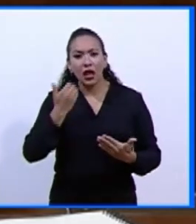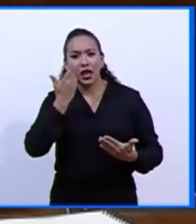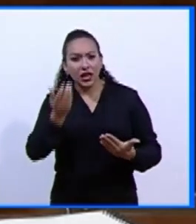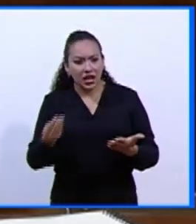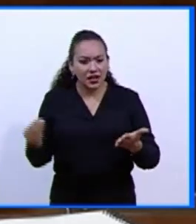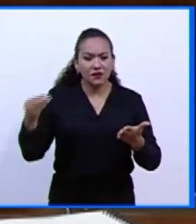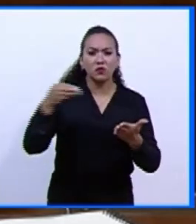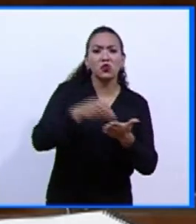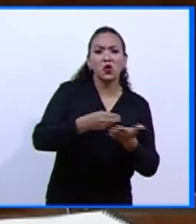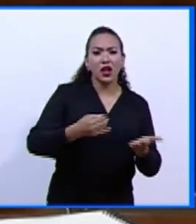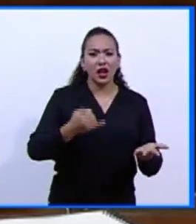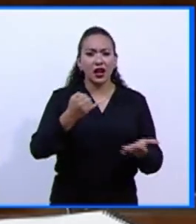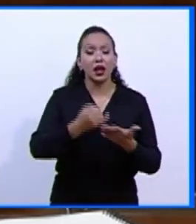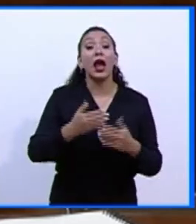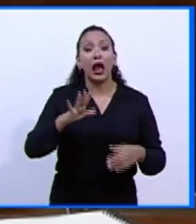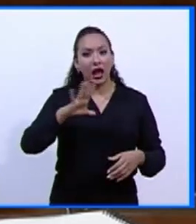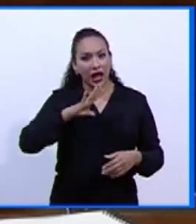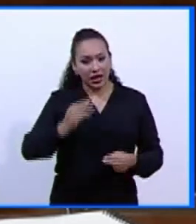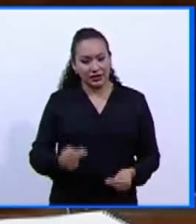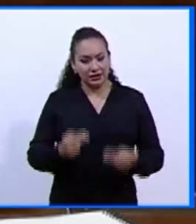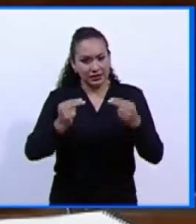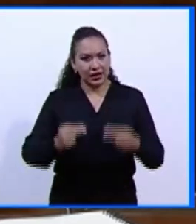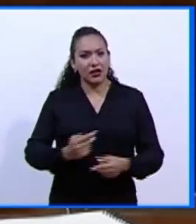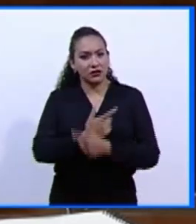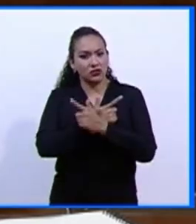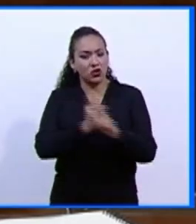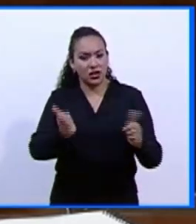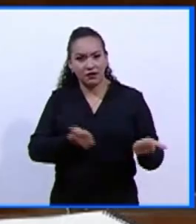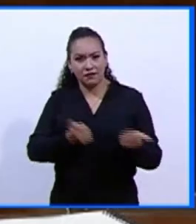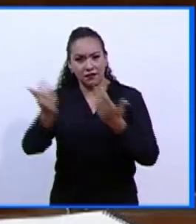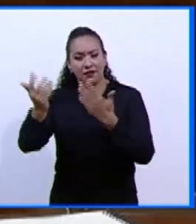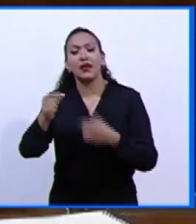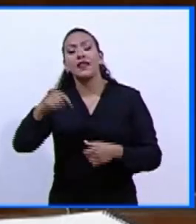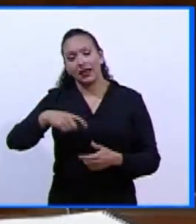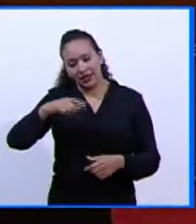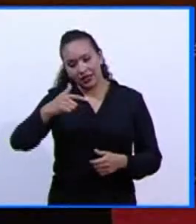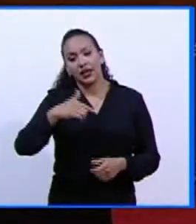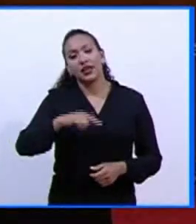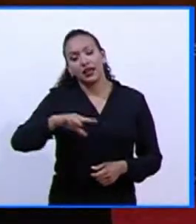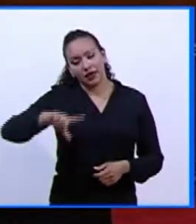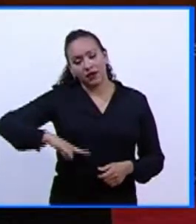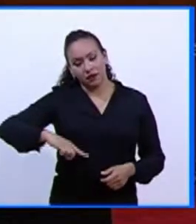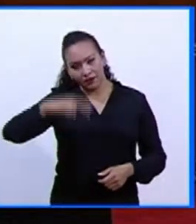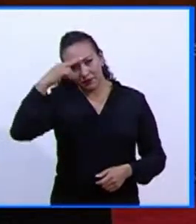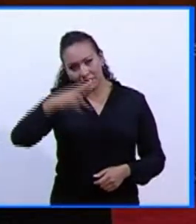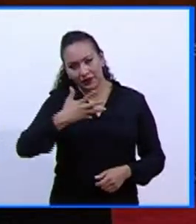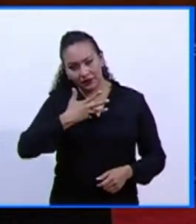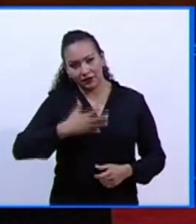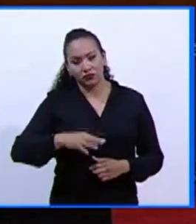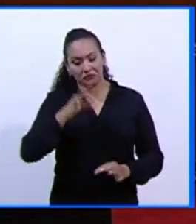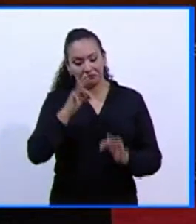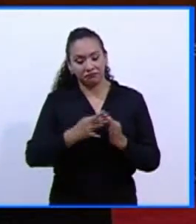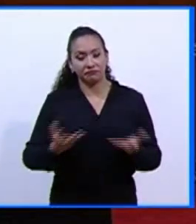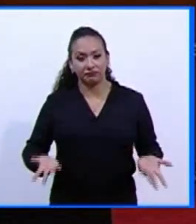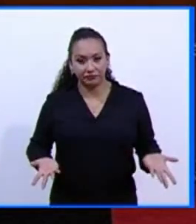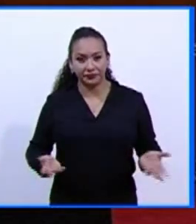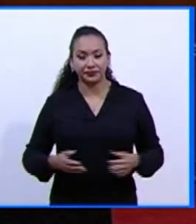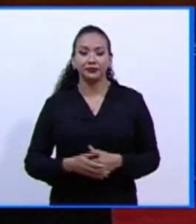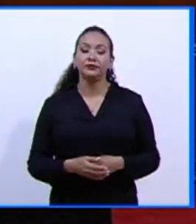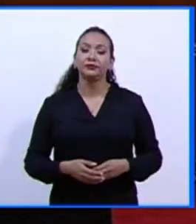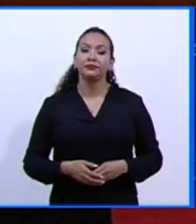implicaciones con los tratados de libre comercio suscritos por el Estado mexicano. El que se requiera